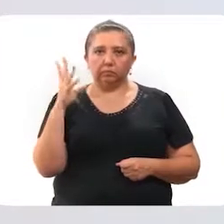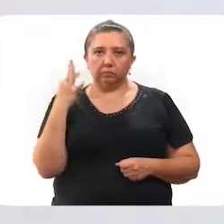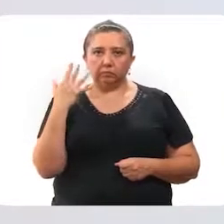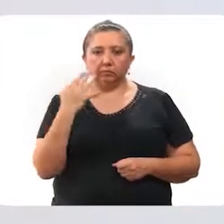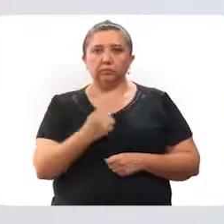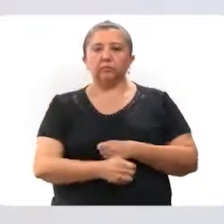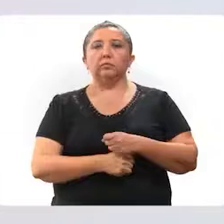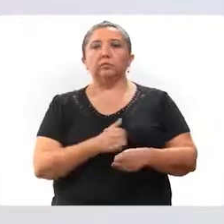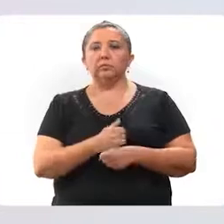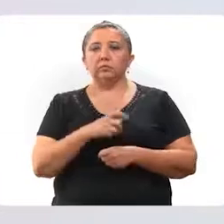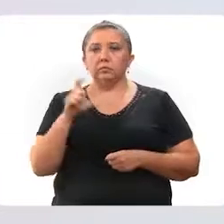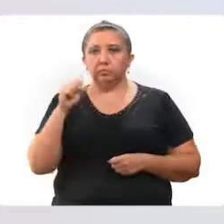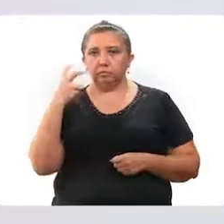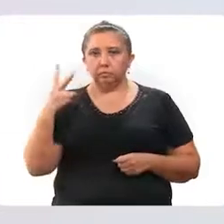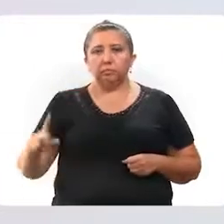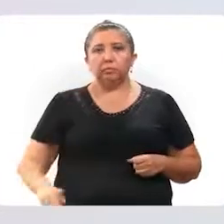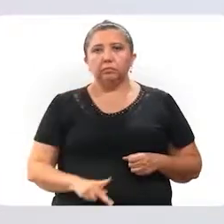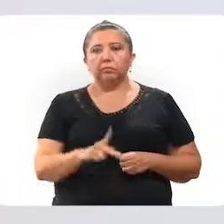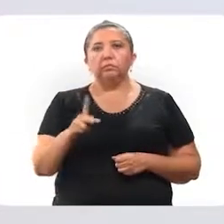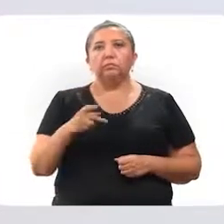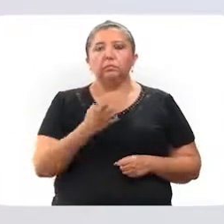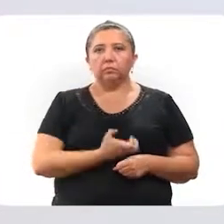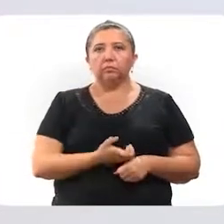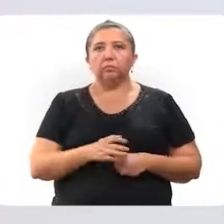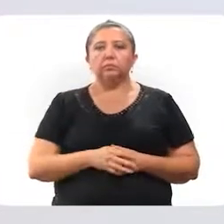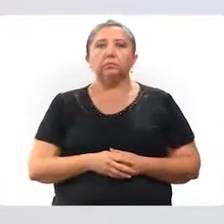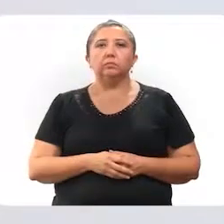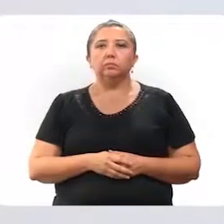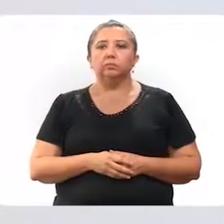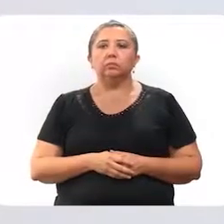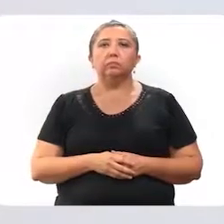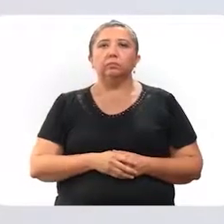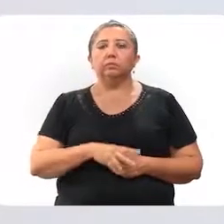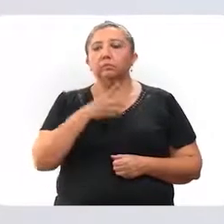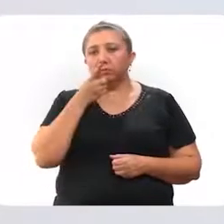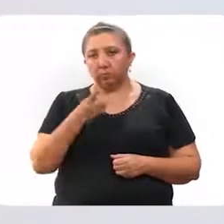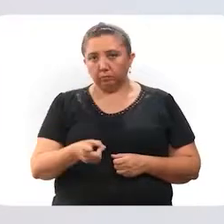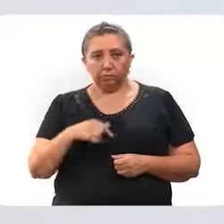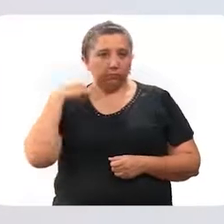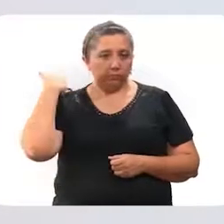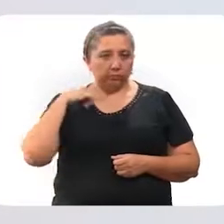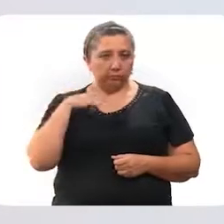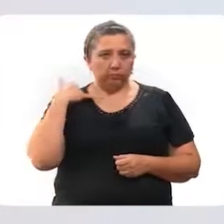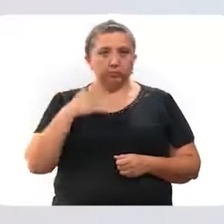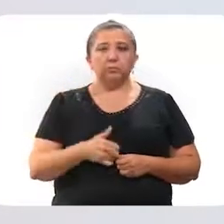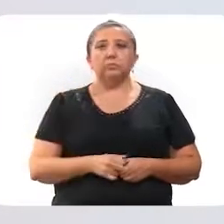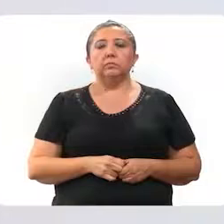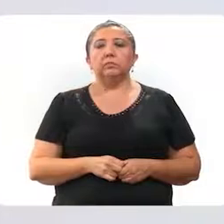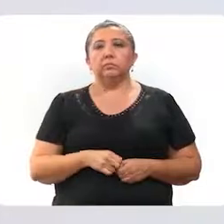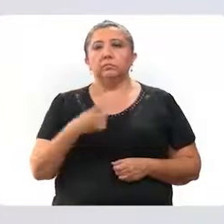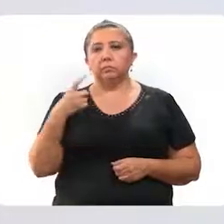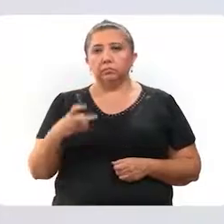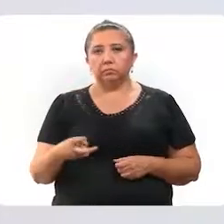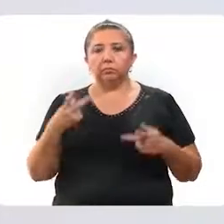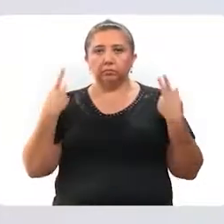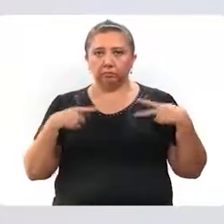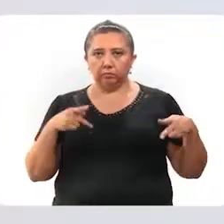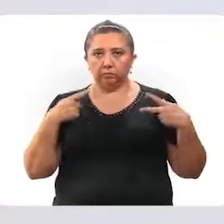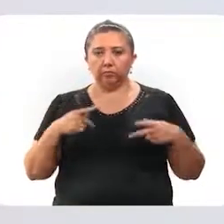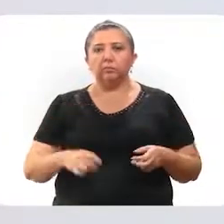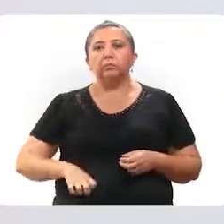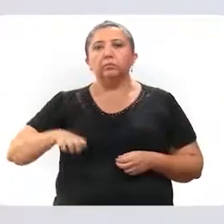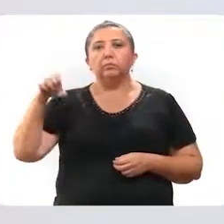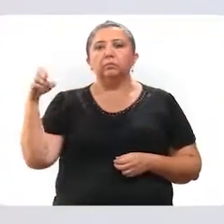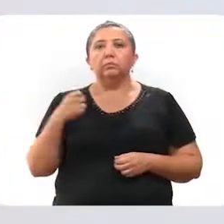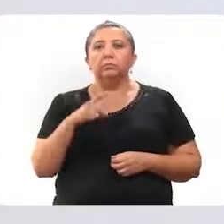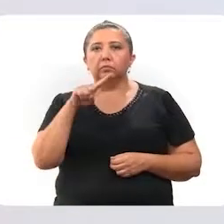59 años de edad de 22 municipios del interior del estado, jornada con la que en Yucatán se cubrirá la vacunación de personas de ese rango de